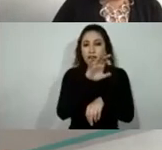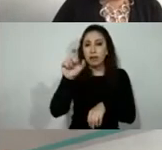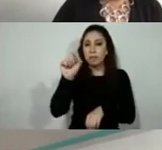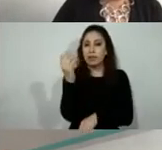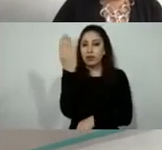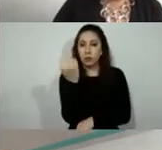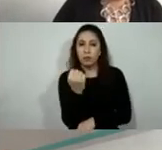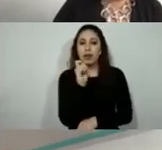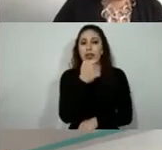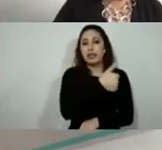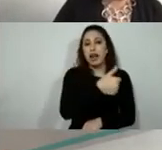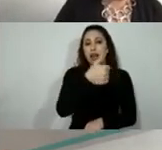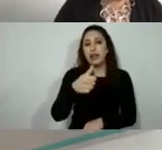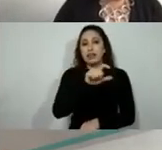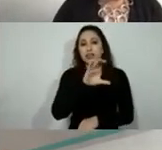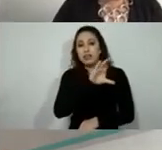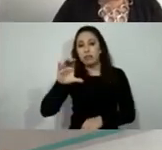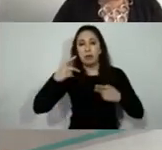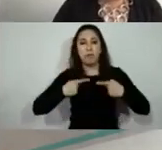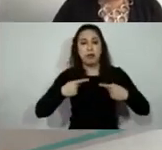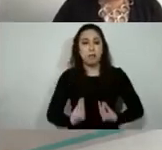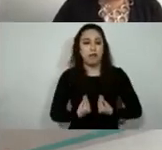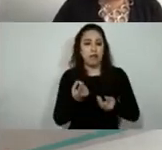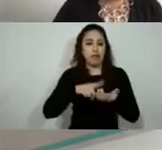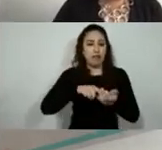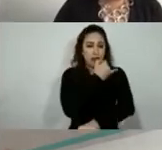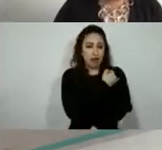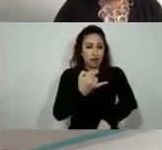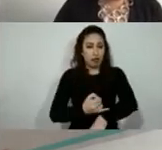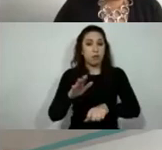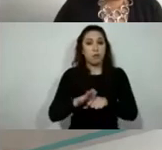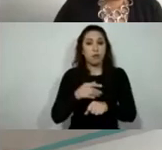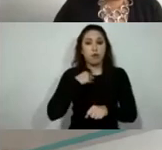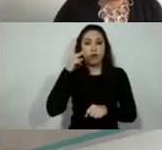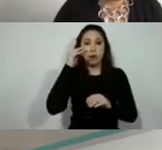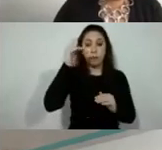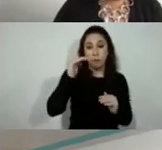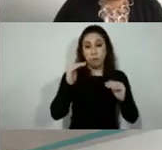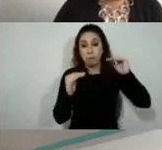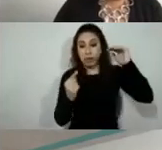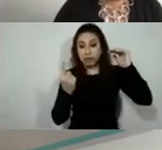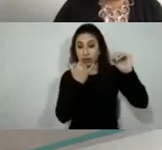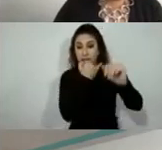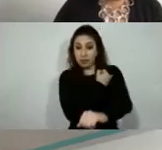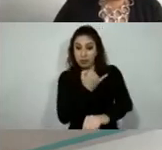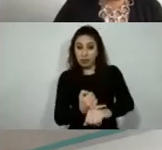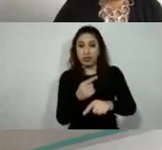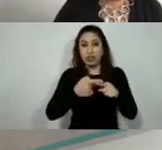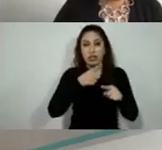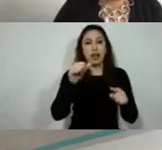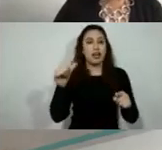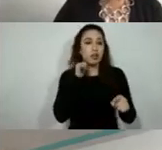cada 100,000 habitantes. Y vemos que están por arriba de Iztapalapa, pues